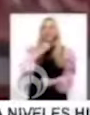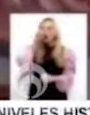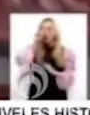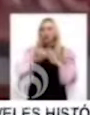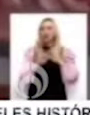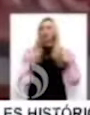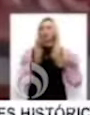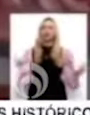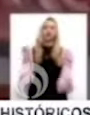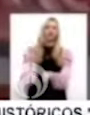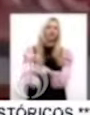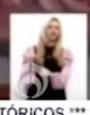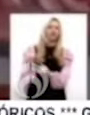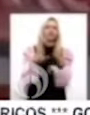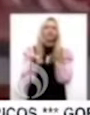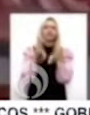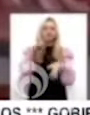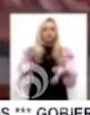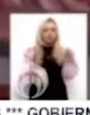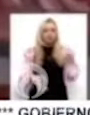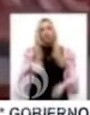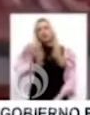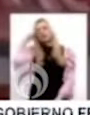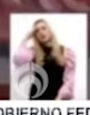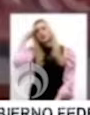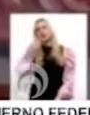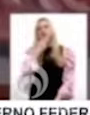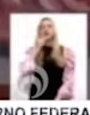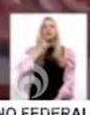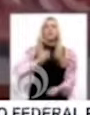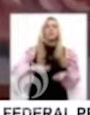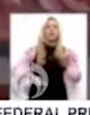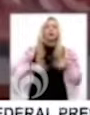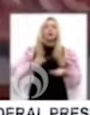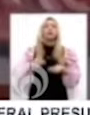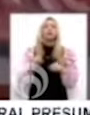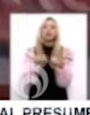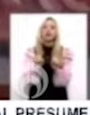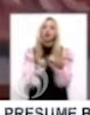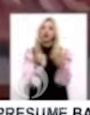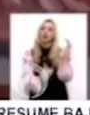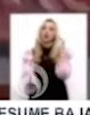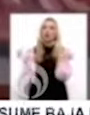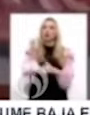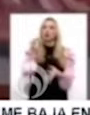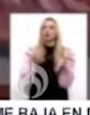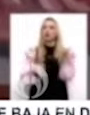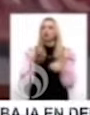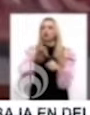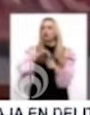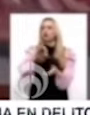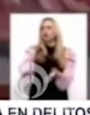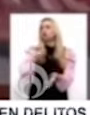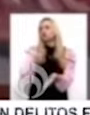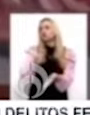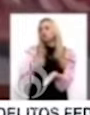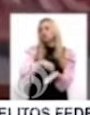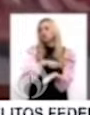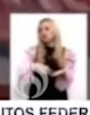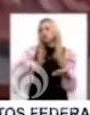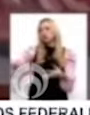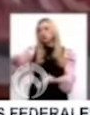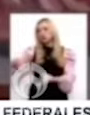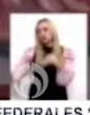comentado ampliamente señalando que al incluirse esta ley secundaria se está violentando